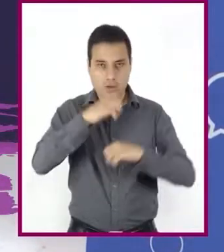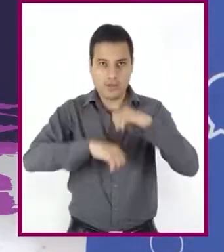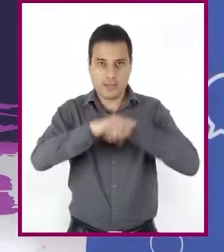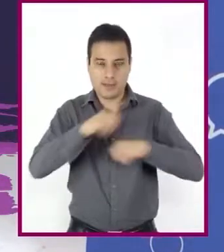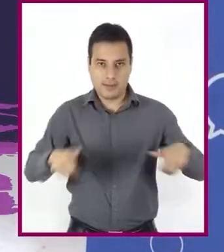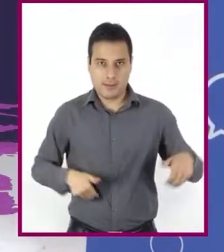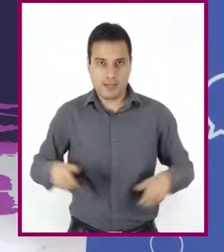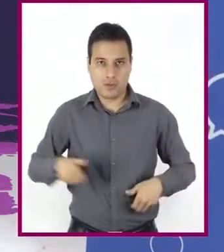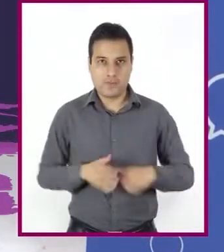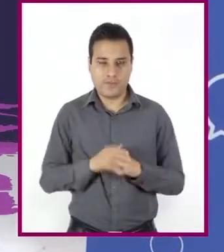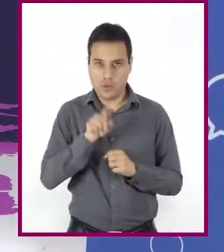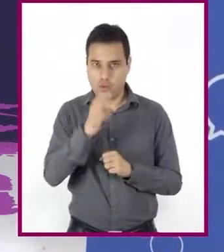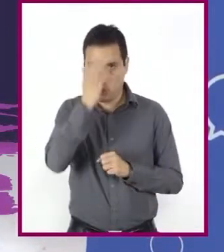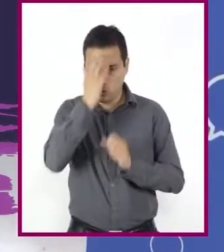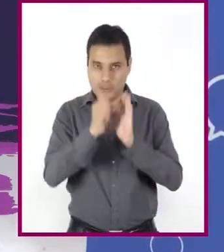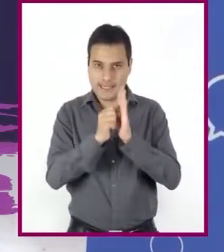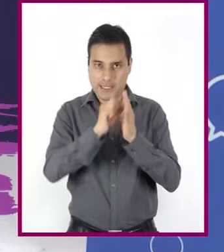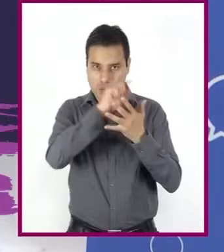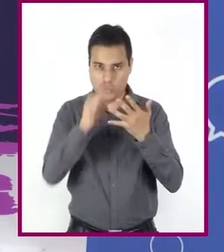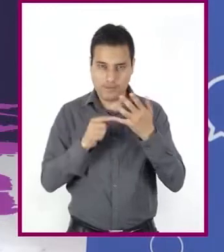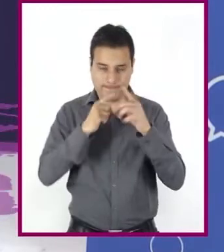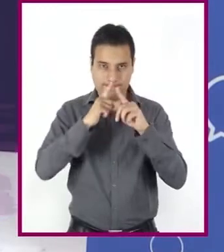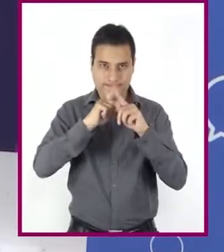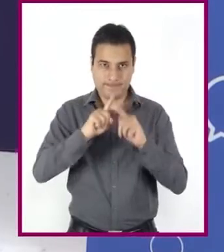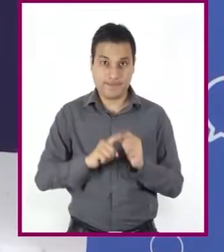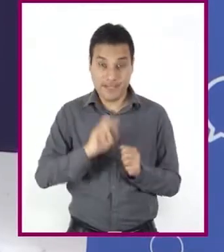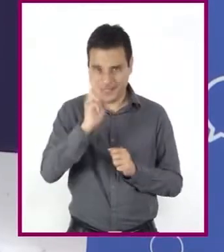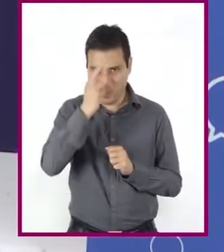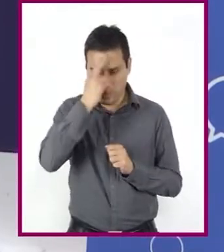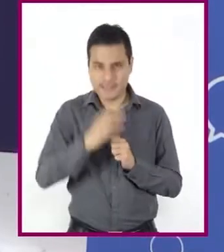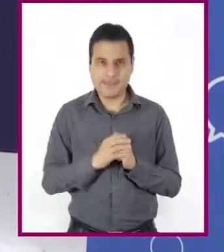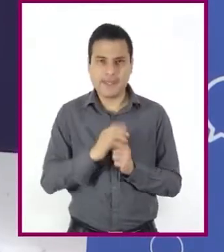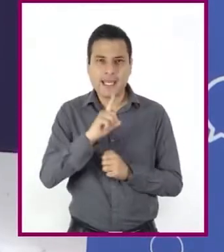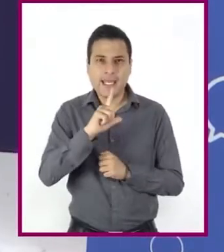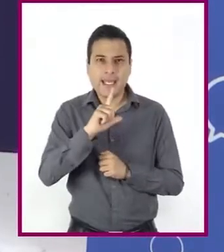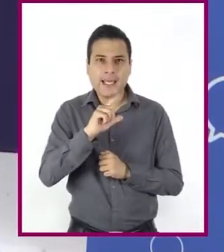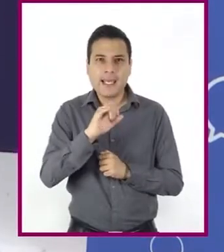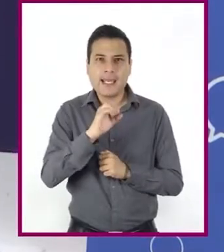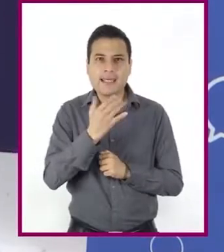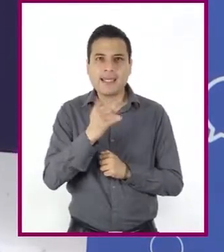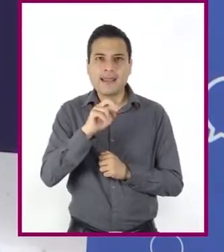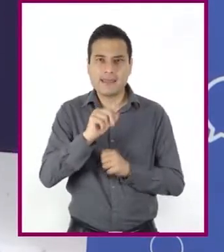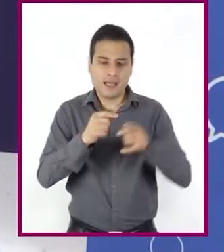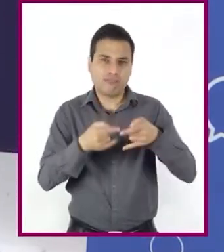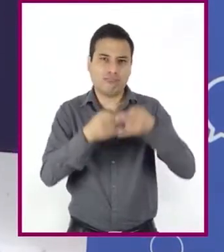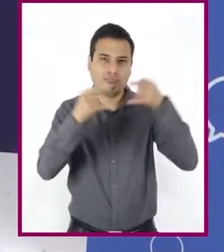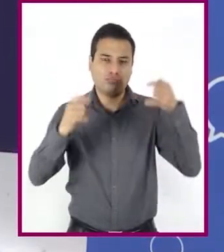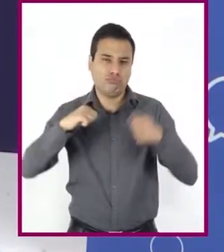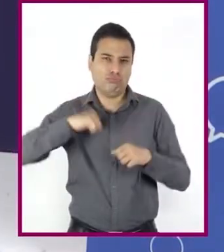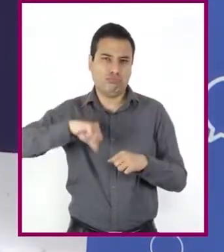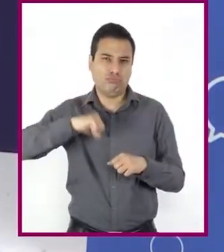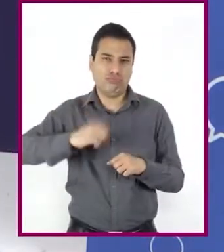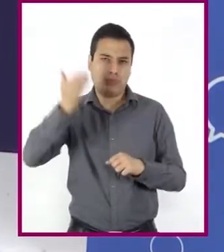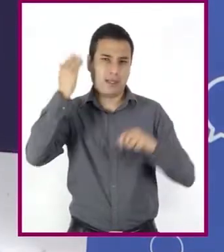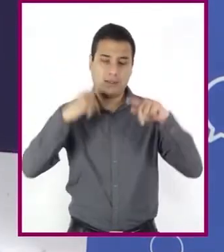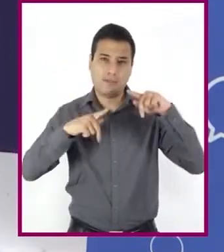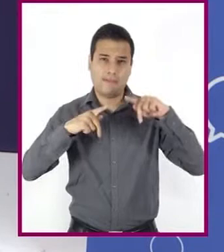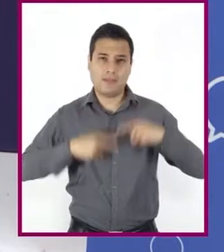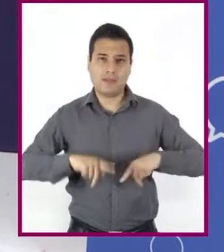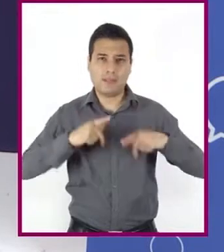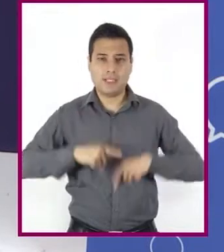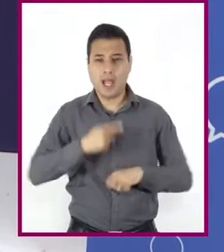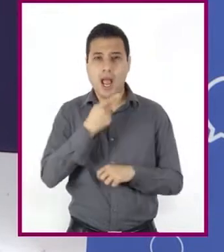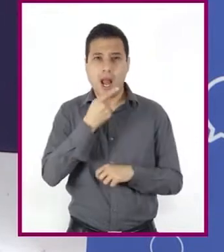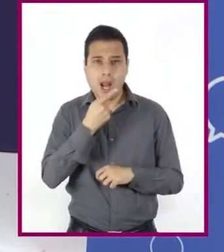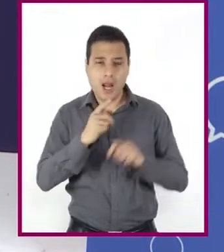dramáticos. Ahora bien, recordarán que la leyenda es un texto narrativo de tradición oral que pasa de generación